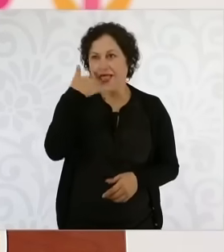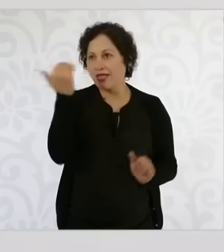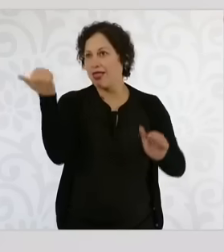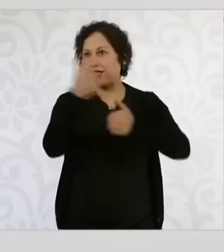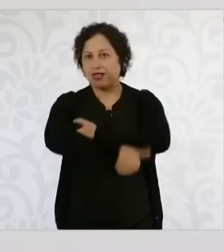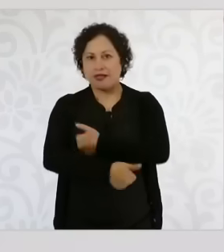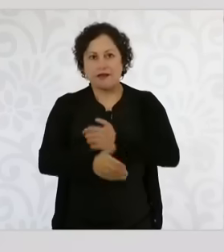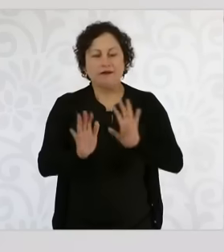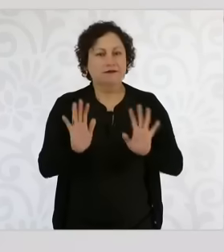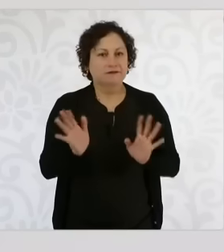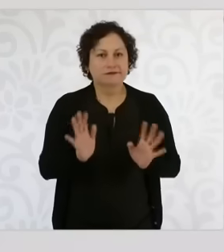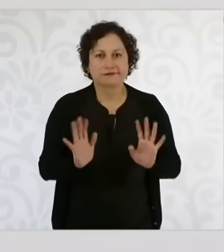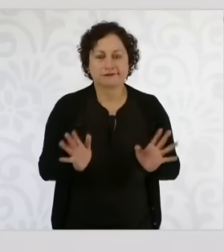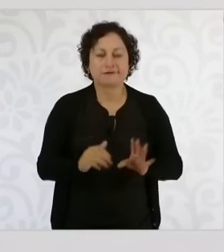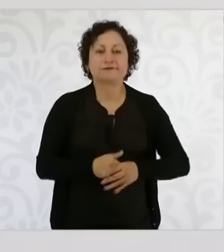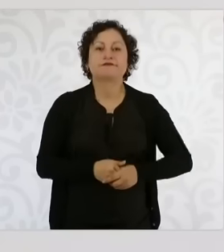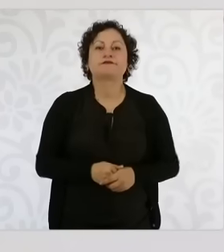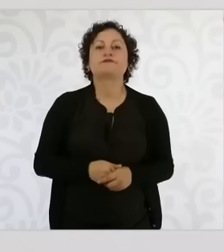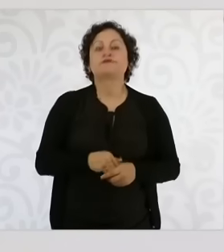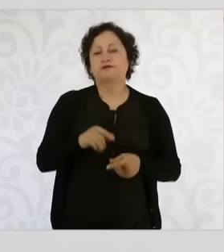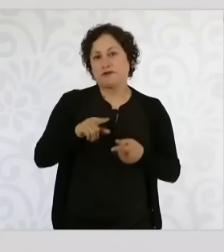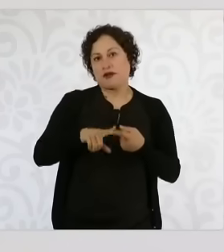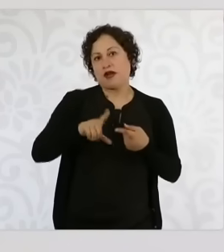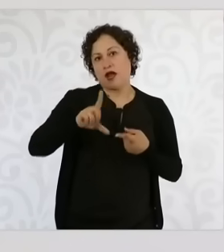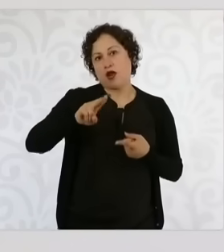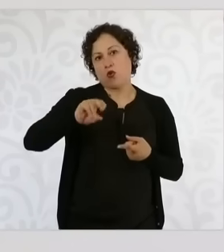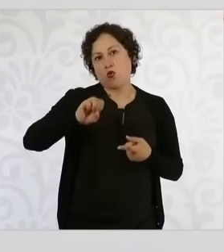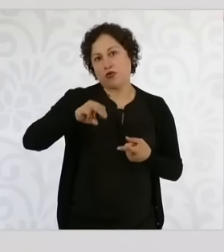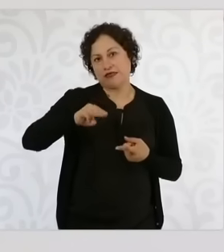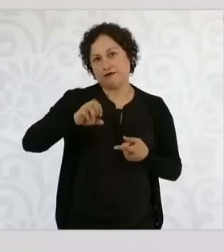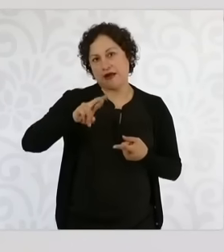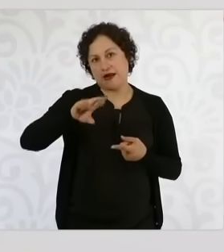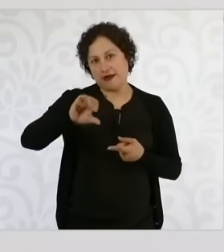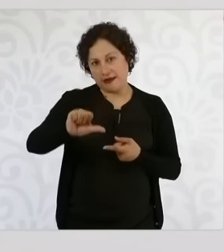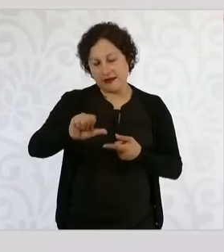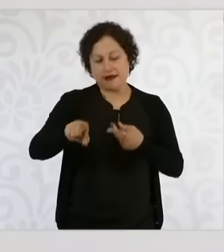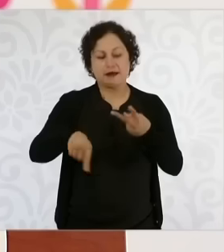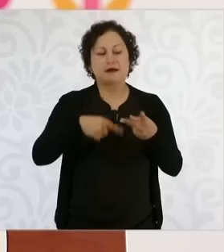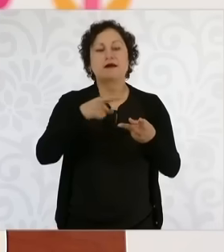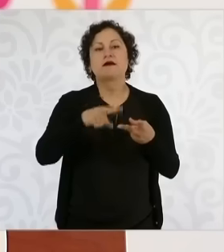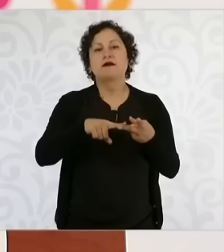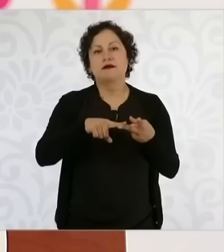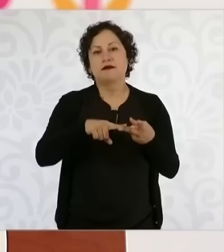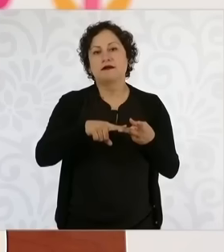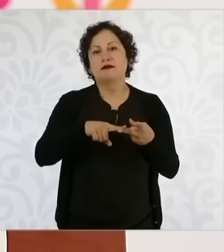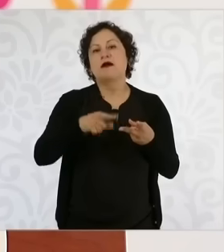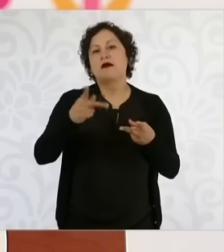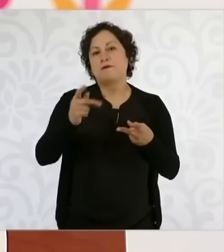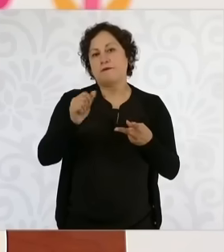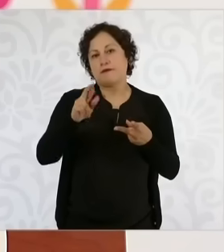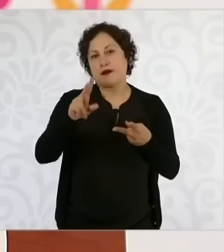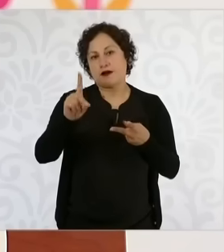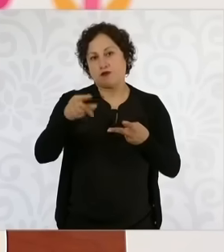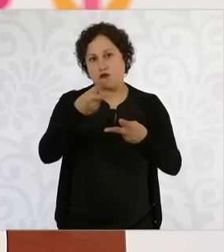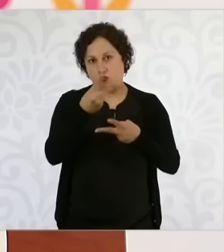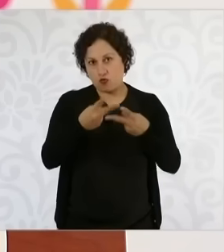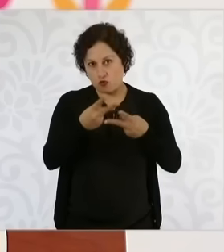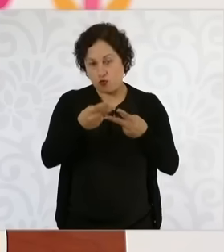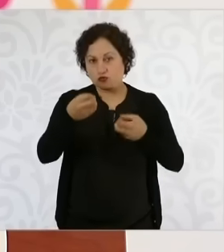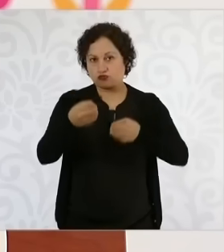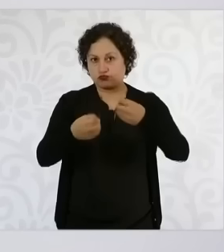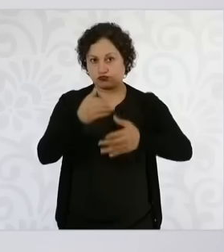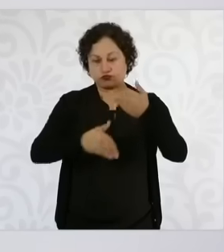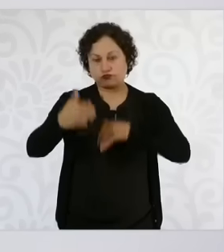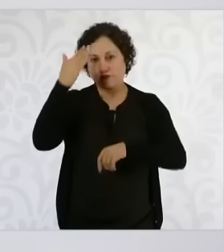ministro Luis María Aguilar y el ministro Pardo,